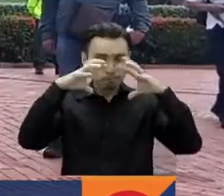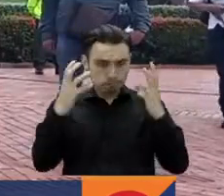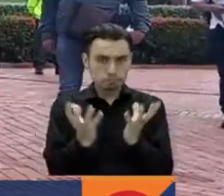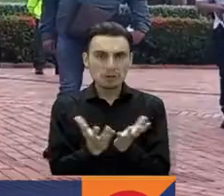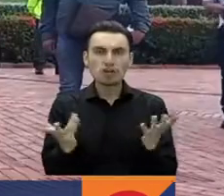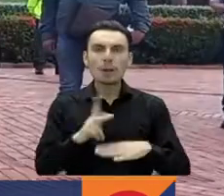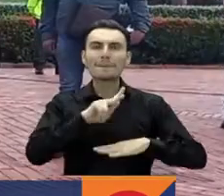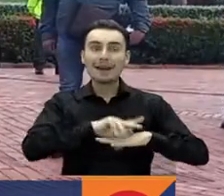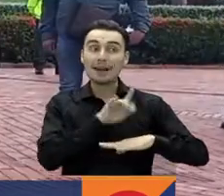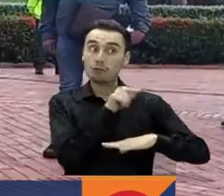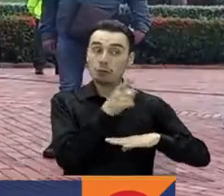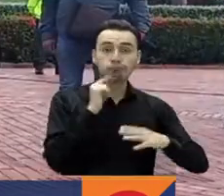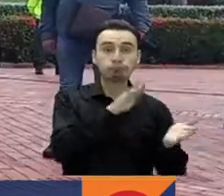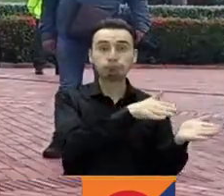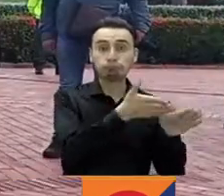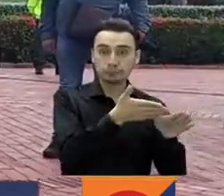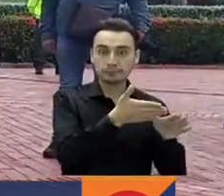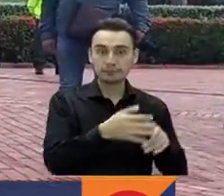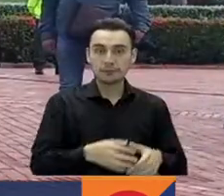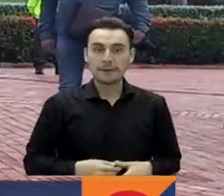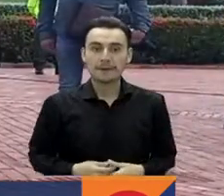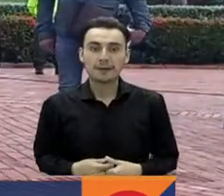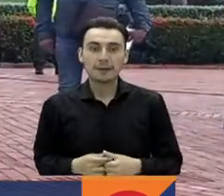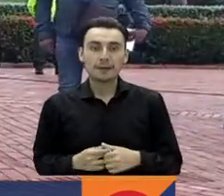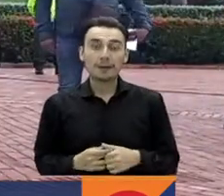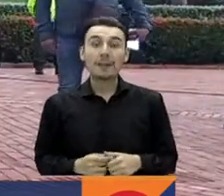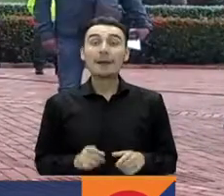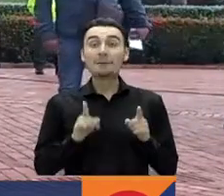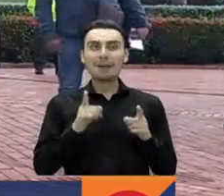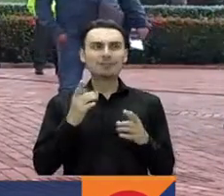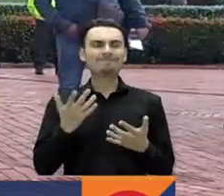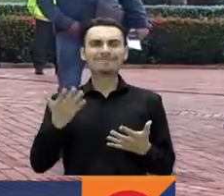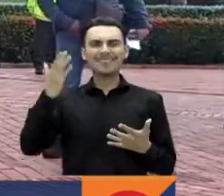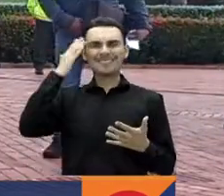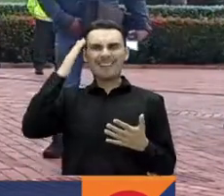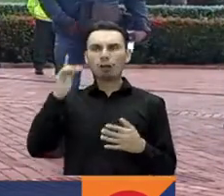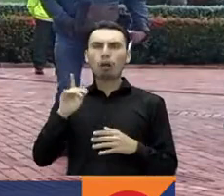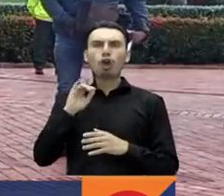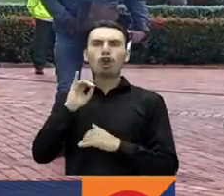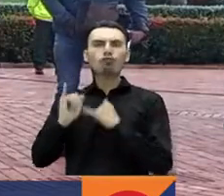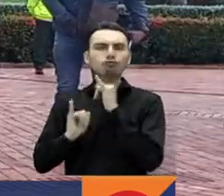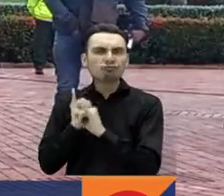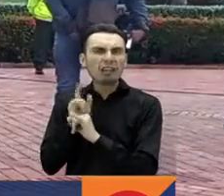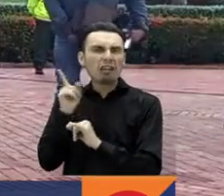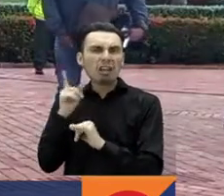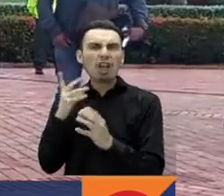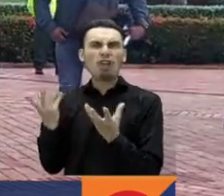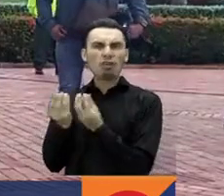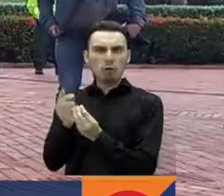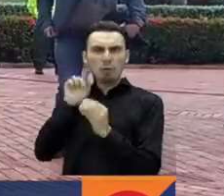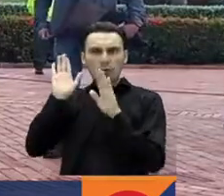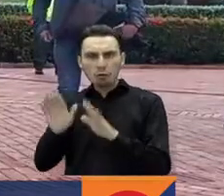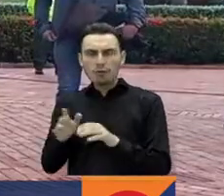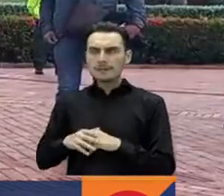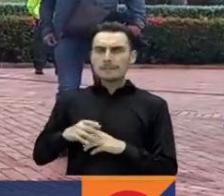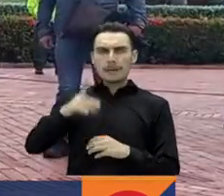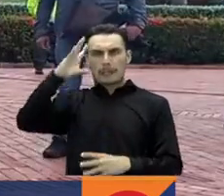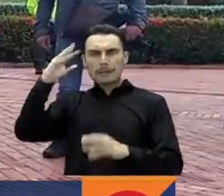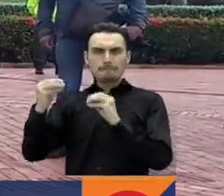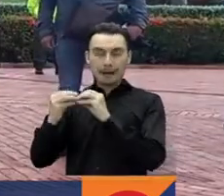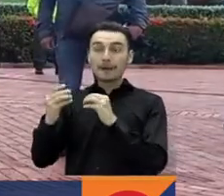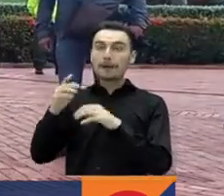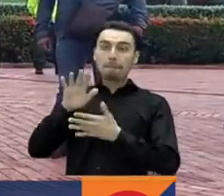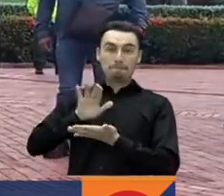paraguay por cuestiones de coordinación delincuencial entre ellos de acuerdo con lo que me informan mis colegas